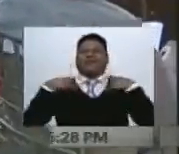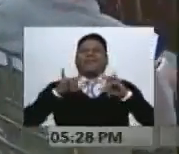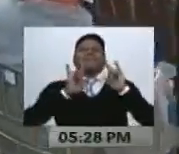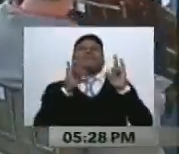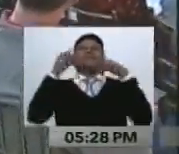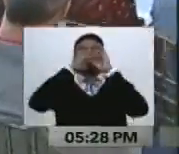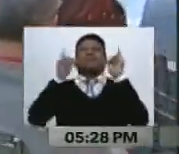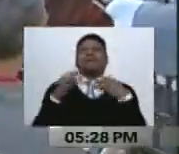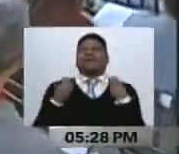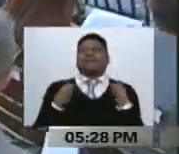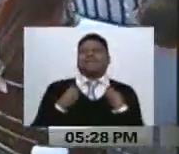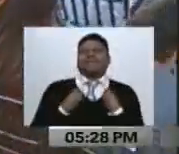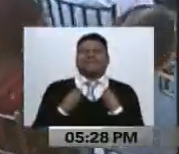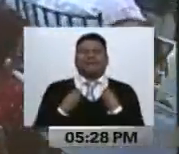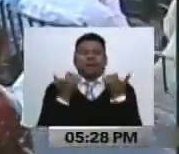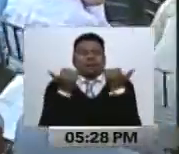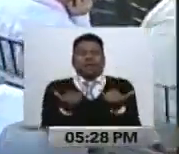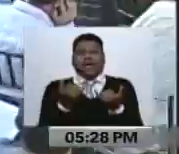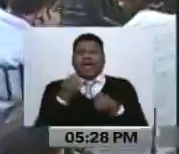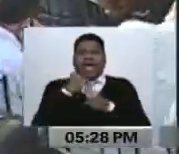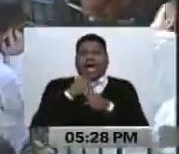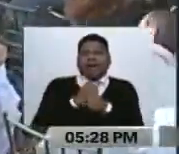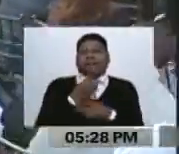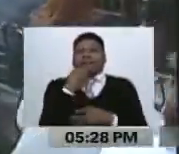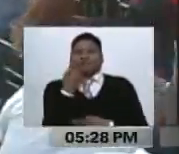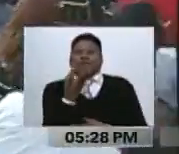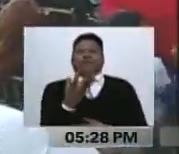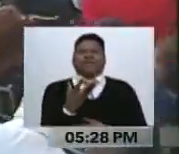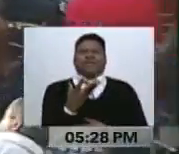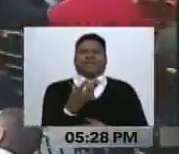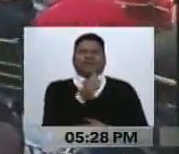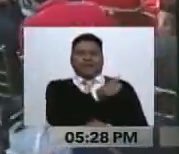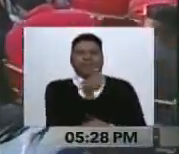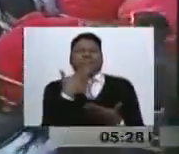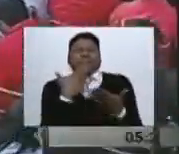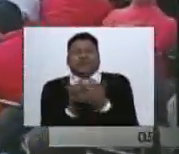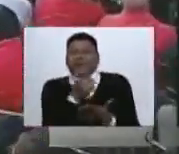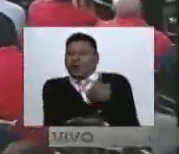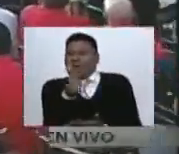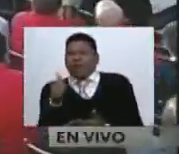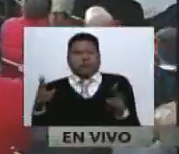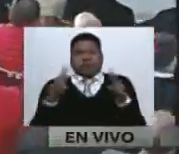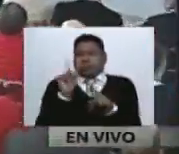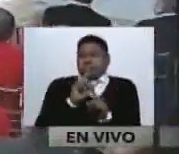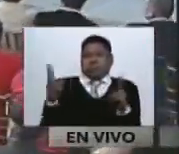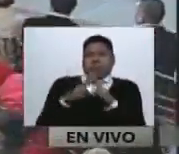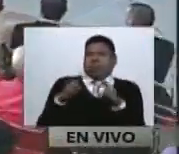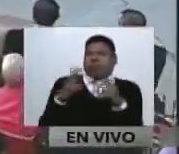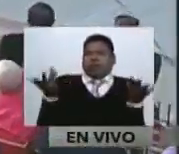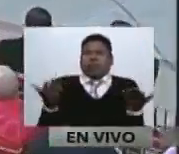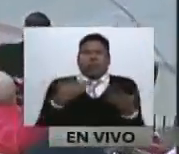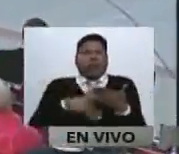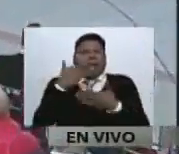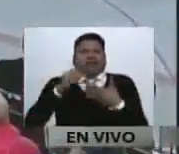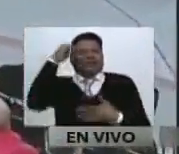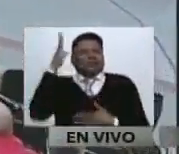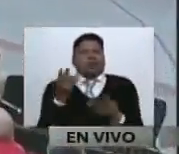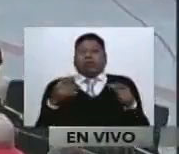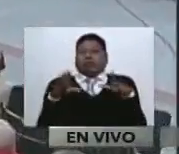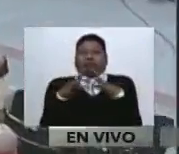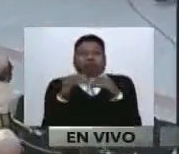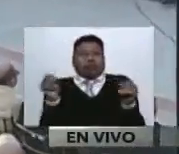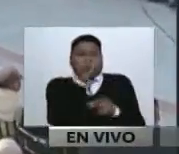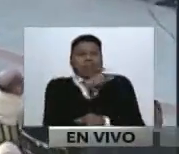Dios porque obren para bien. Pido a Dios por cada quien, aunque no nos conozcamos, porque creo que ante Dios aquí todos somos